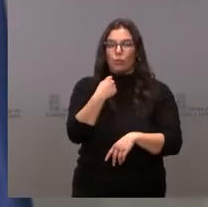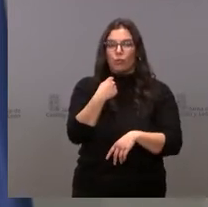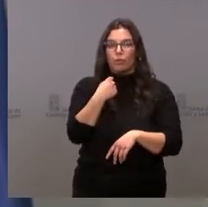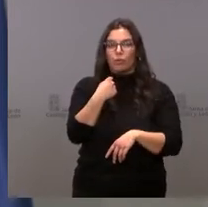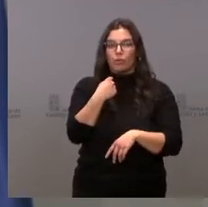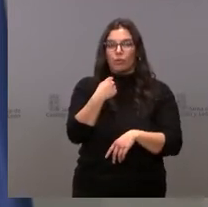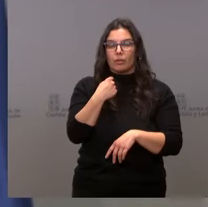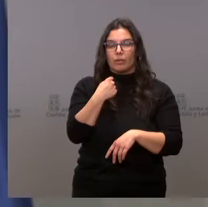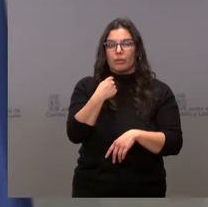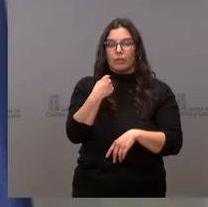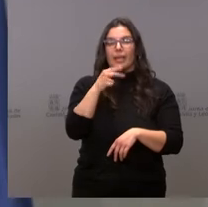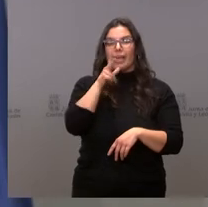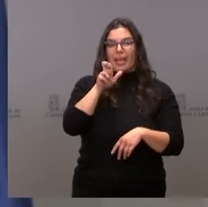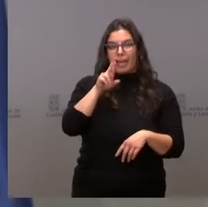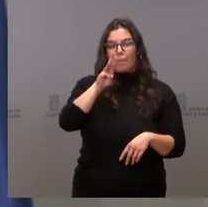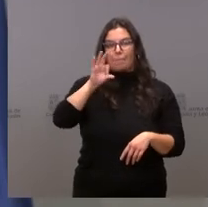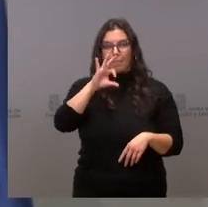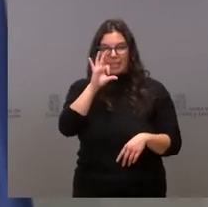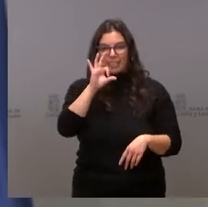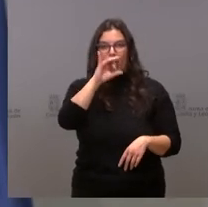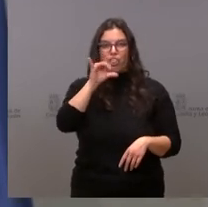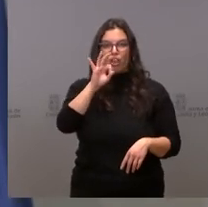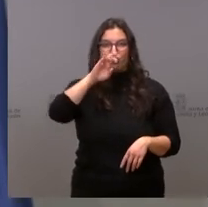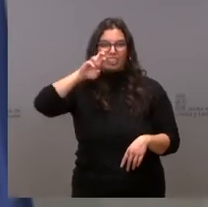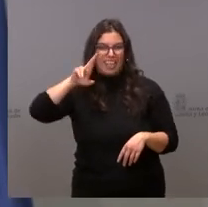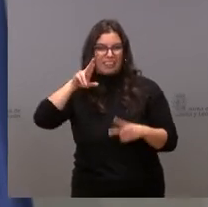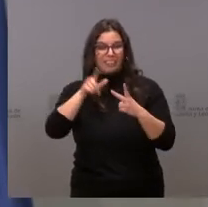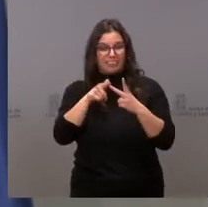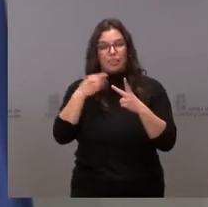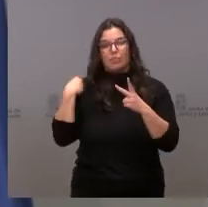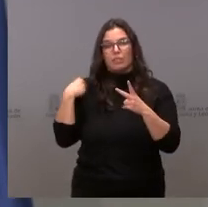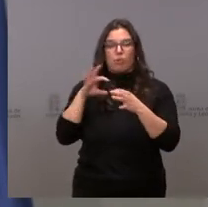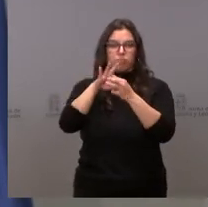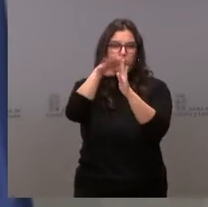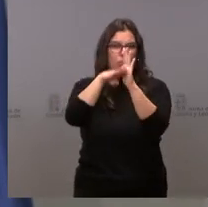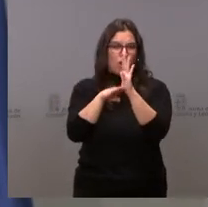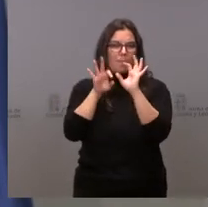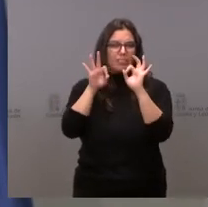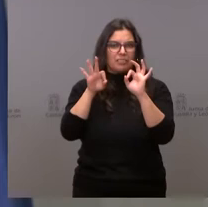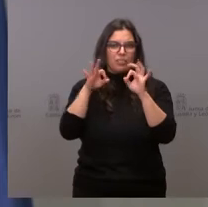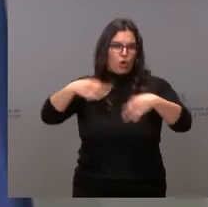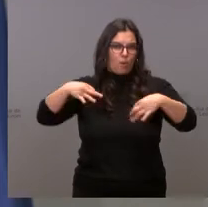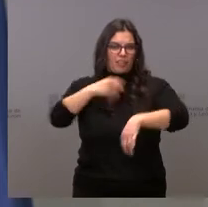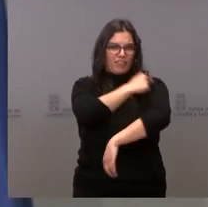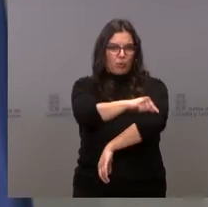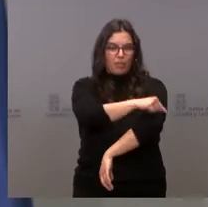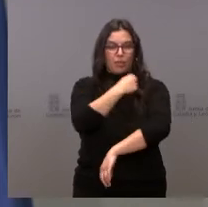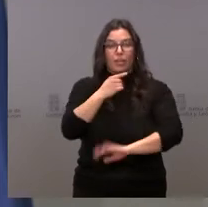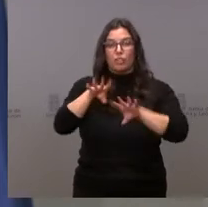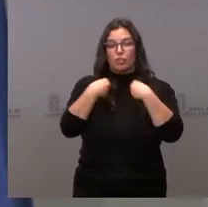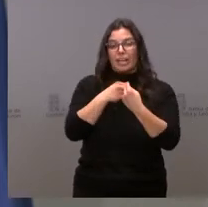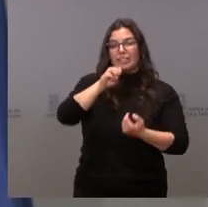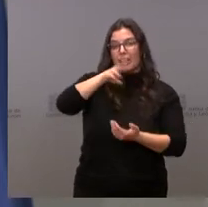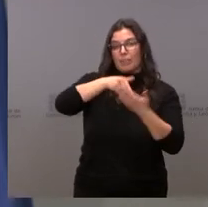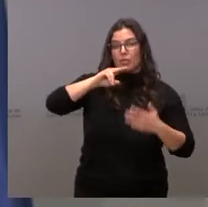expert herpes zoster de acuerdo con el programa de vacunación es en total como les digo más de 13 millones de euros